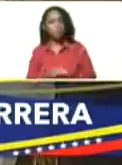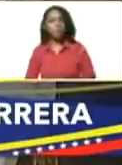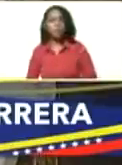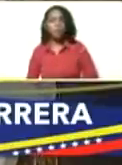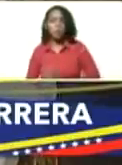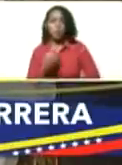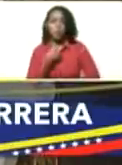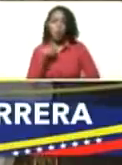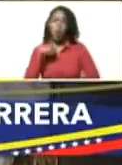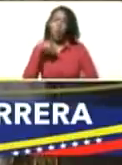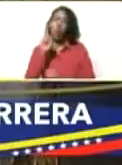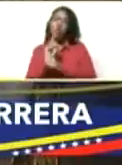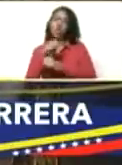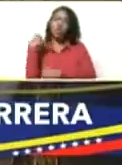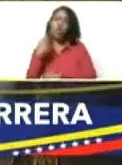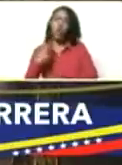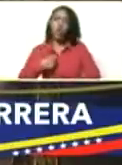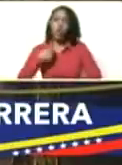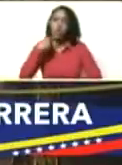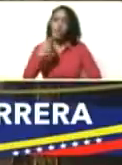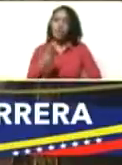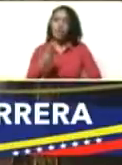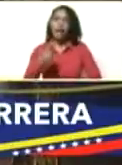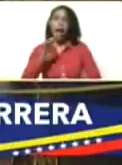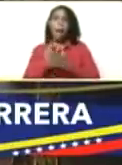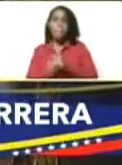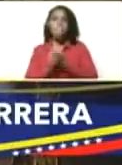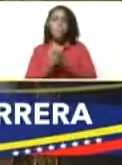Yo solo te tendría que decir, amigo,